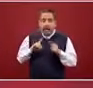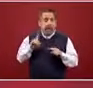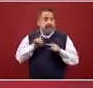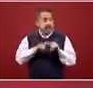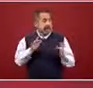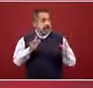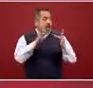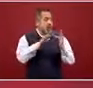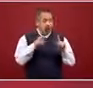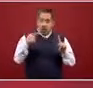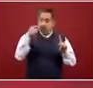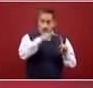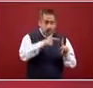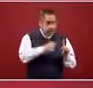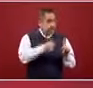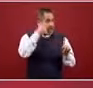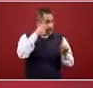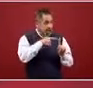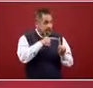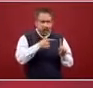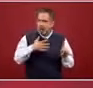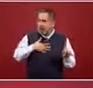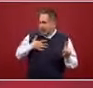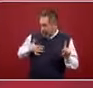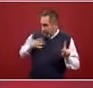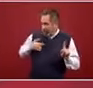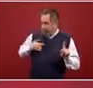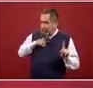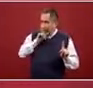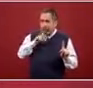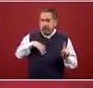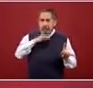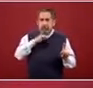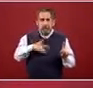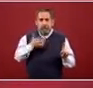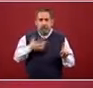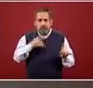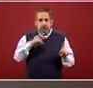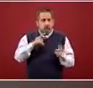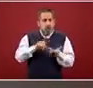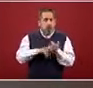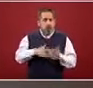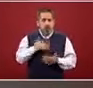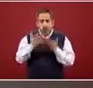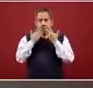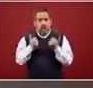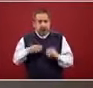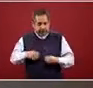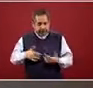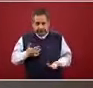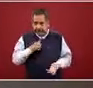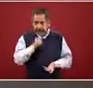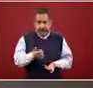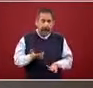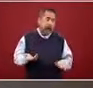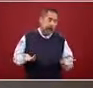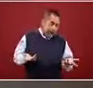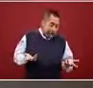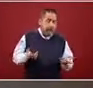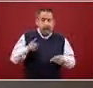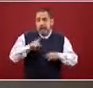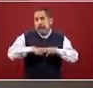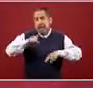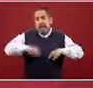estuvo expuesto. En las personas con quien estuvo expuesto, hemos documentado algunos que no tuvieron síntomas. Entonces, esto es parte